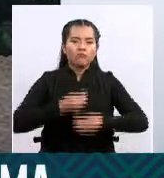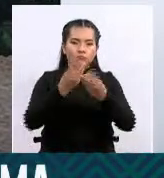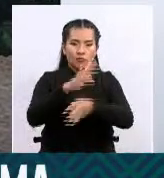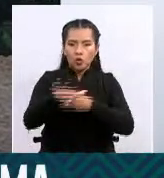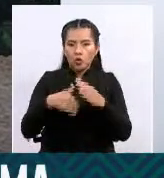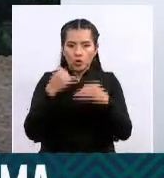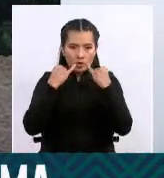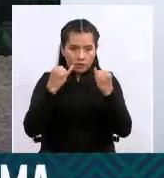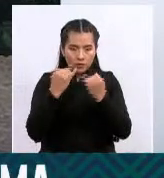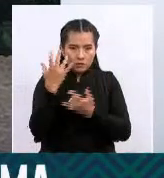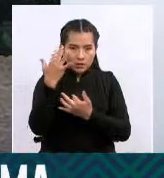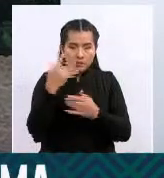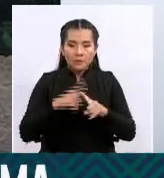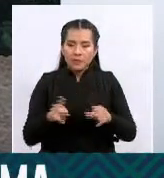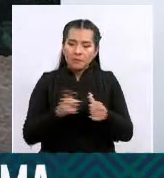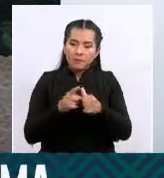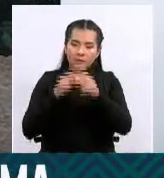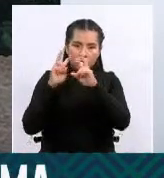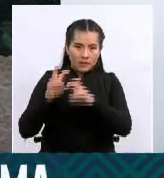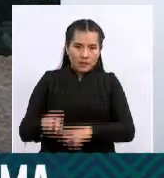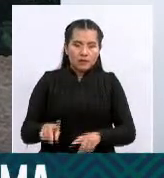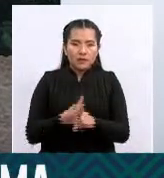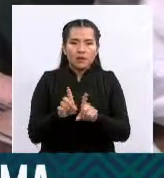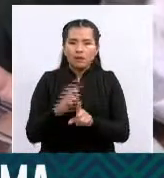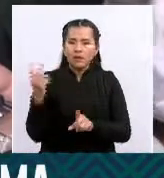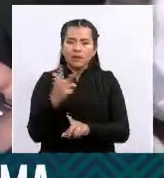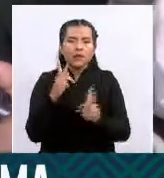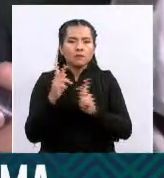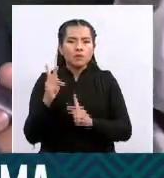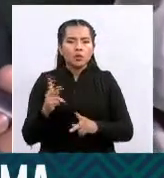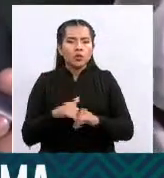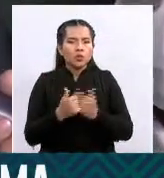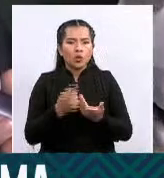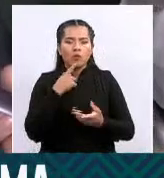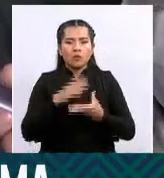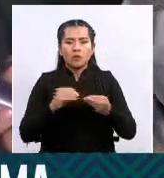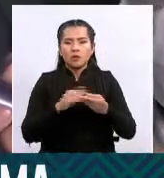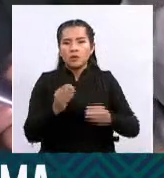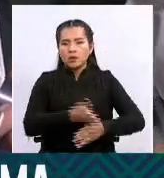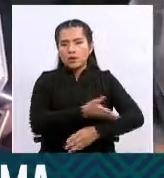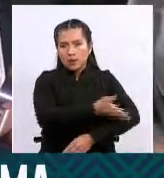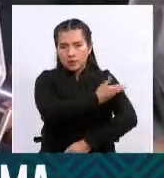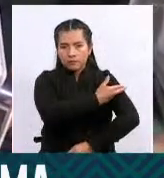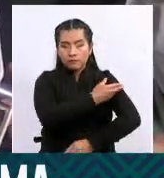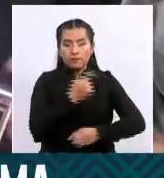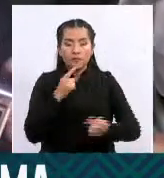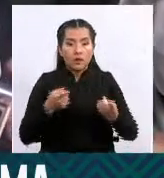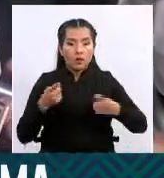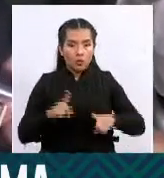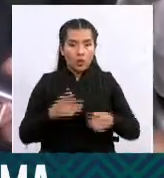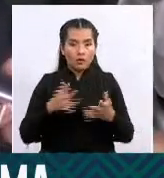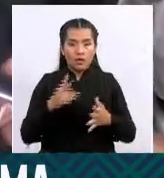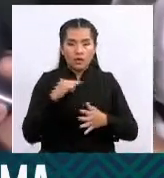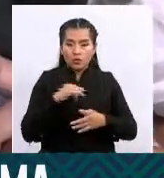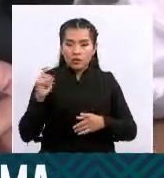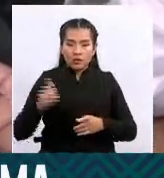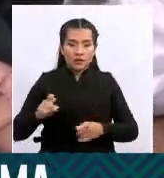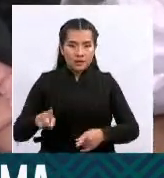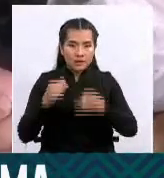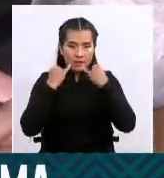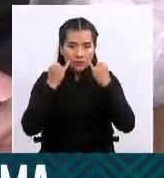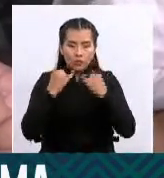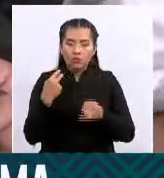Ministerio Público en cuanto a los antecedentes de las tres víctimas. Una vez que requiera cualquier información, nosotros siempre